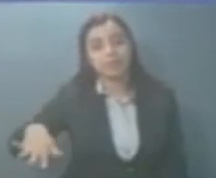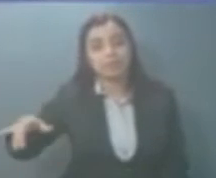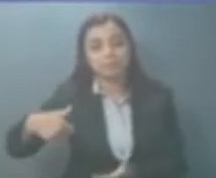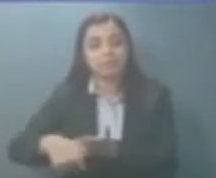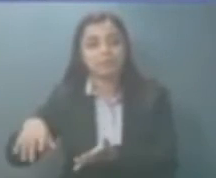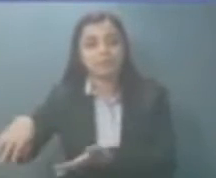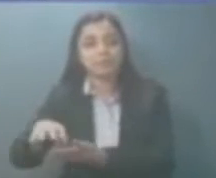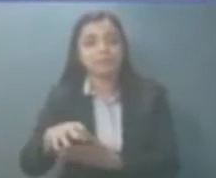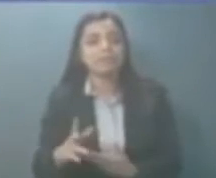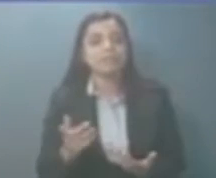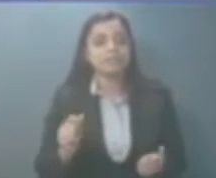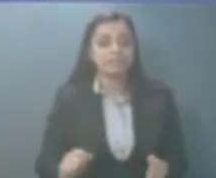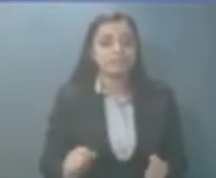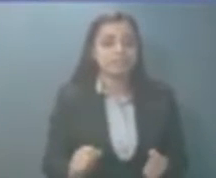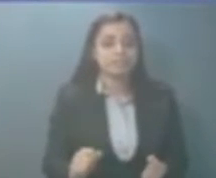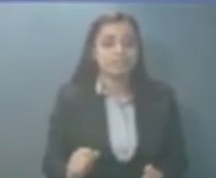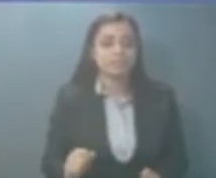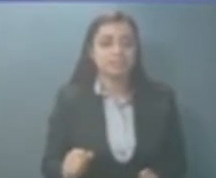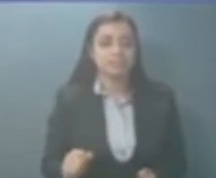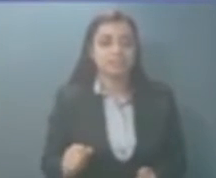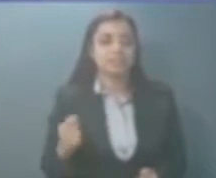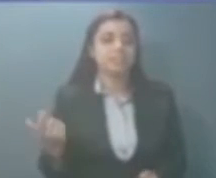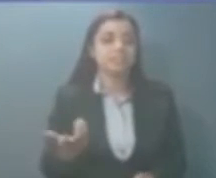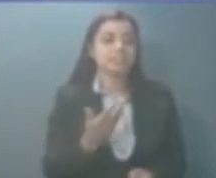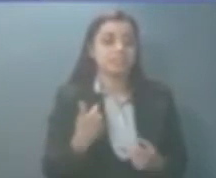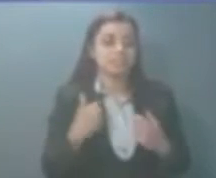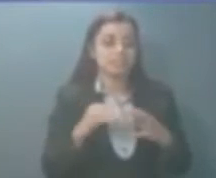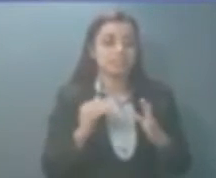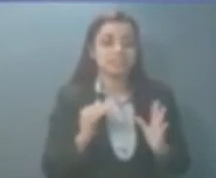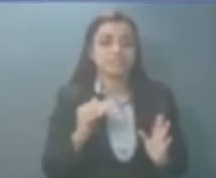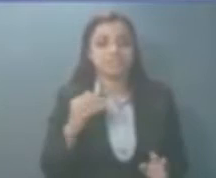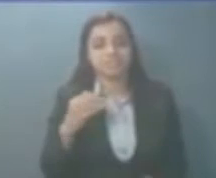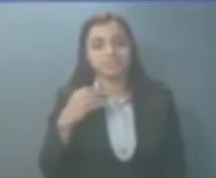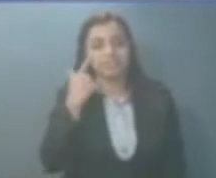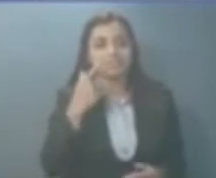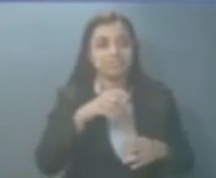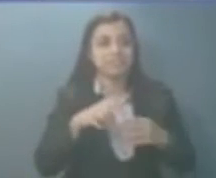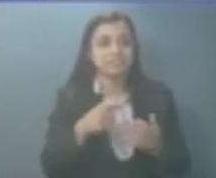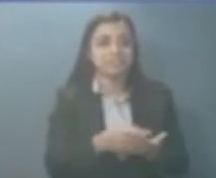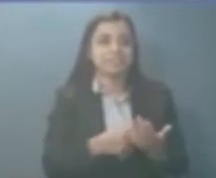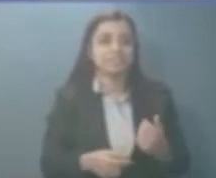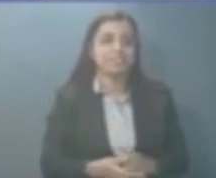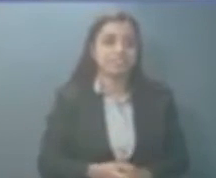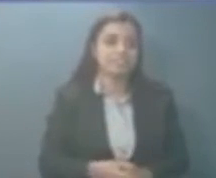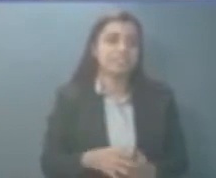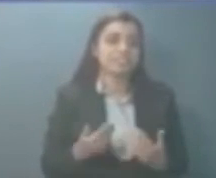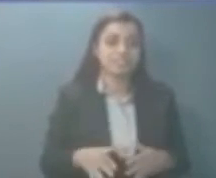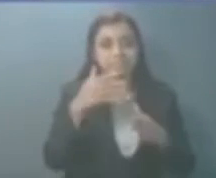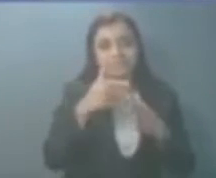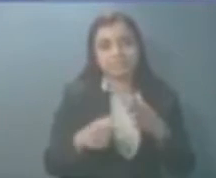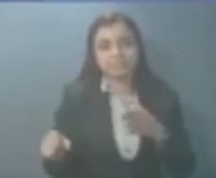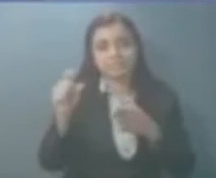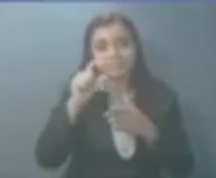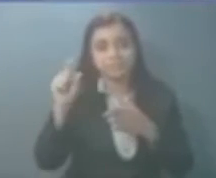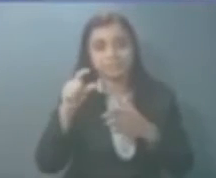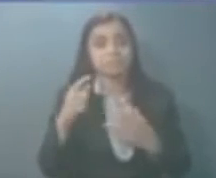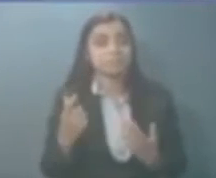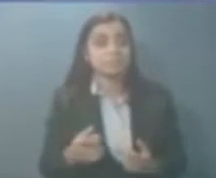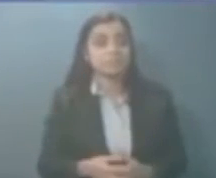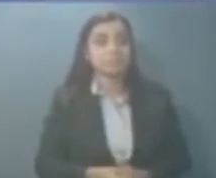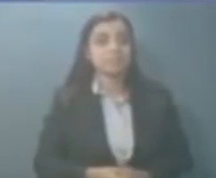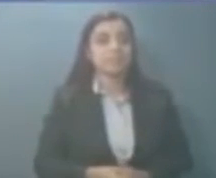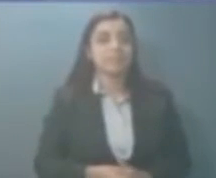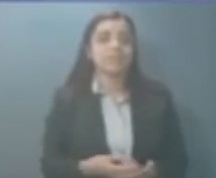van a poder hacer directamente en las direcciones departamentales para las instituciones que ellos hayan